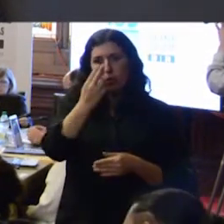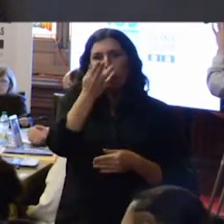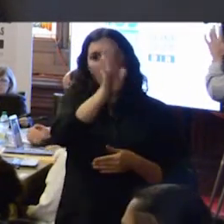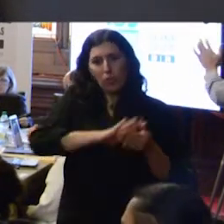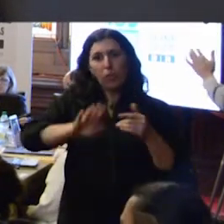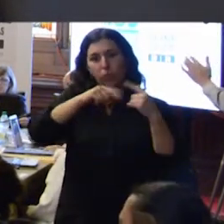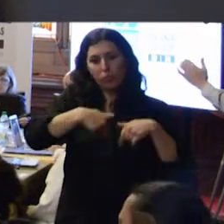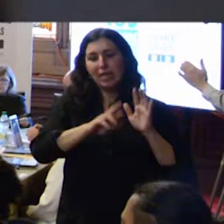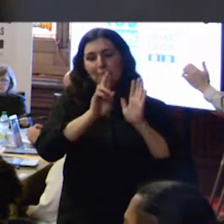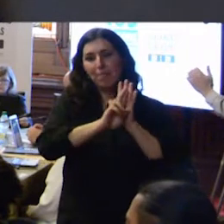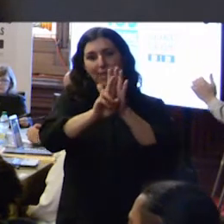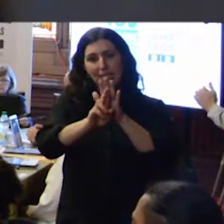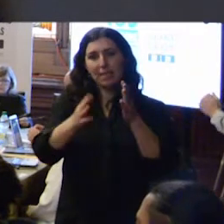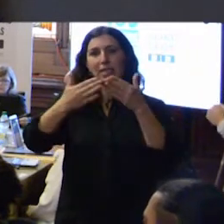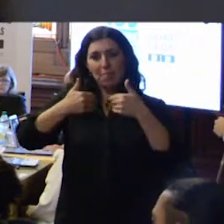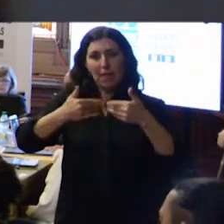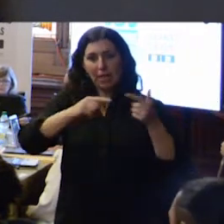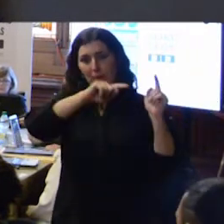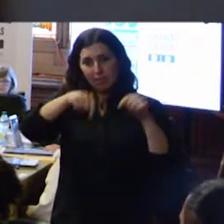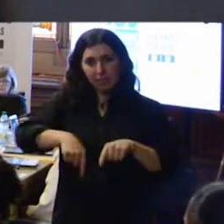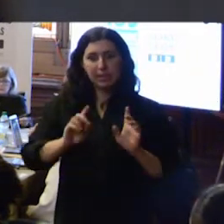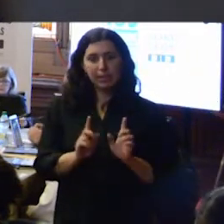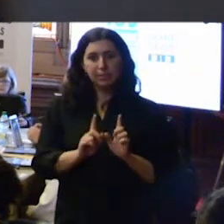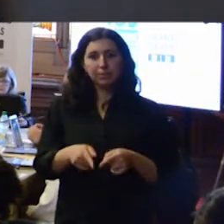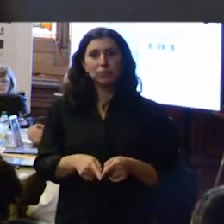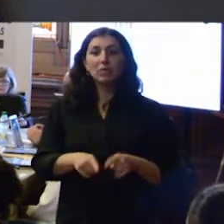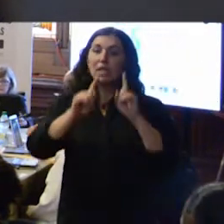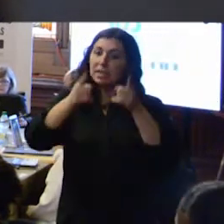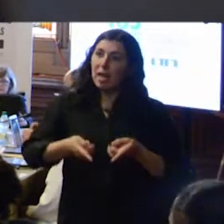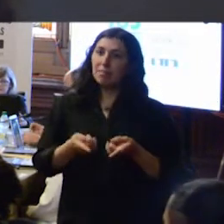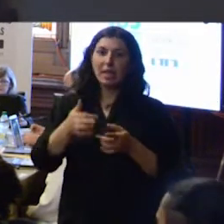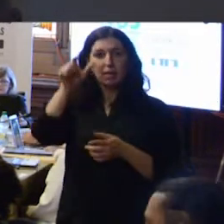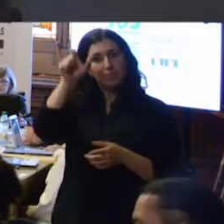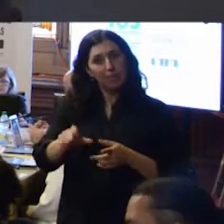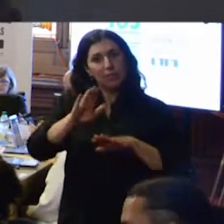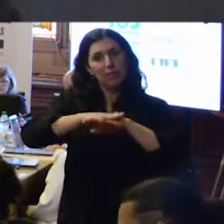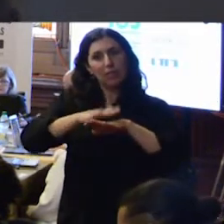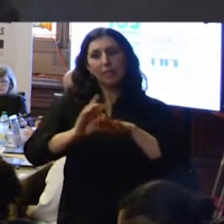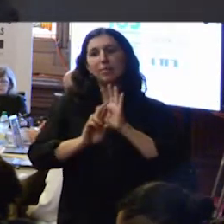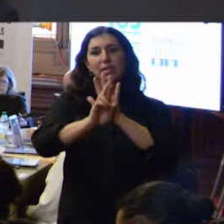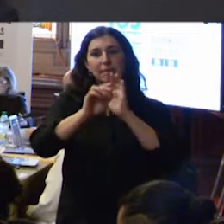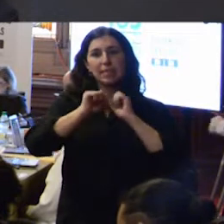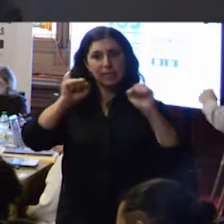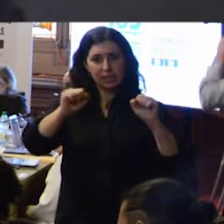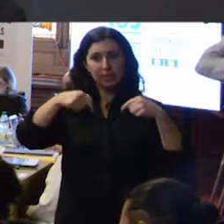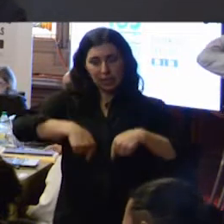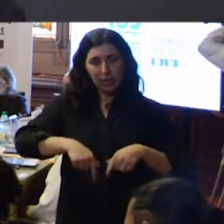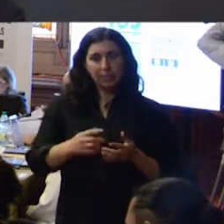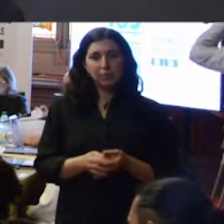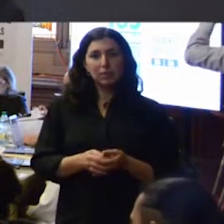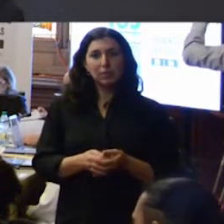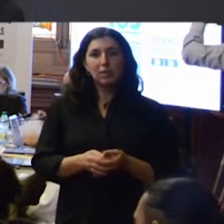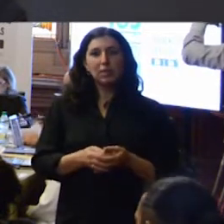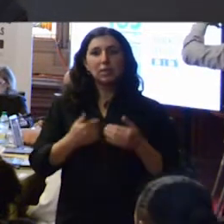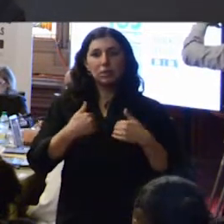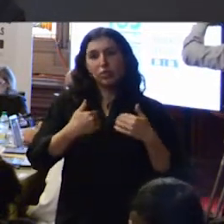Panamá, al apoyo técnico de la Secretaría, al público presente y a los que nos ven en vivo. Doy la oportunidad